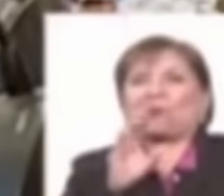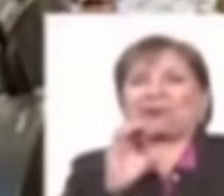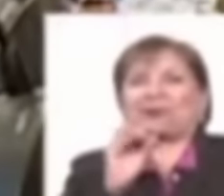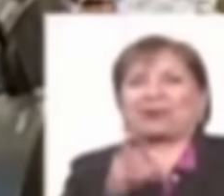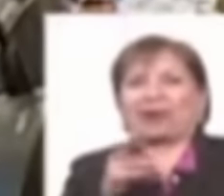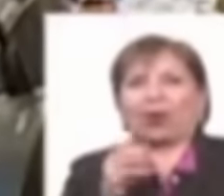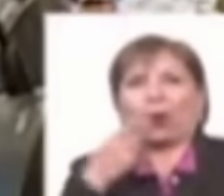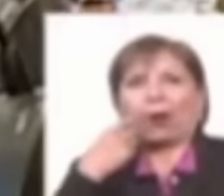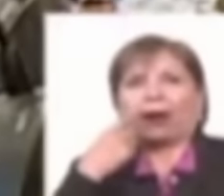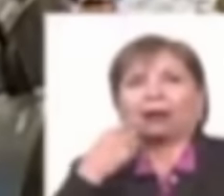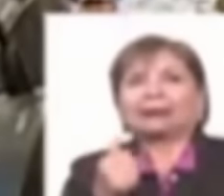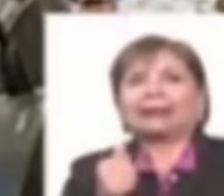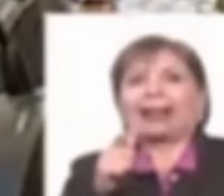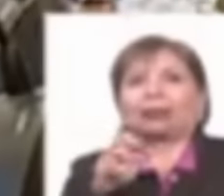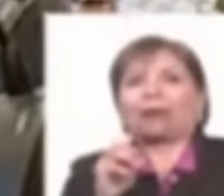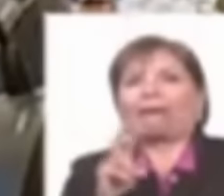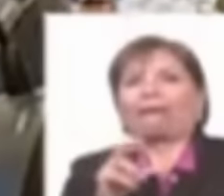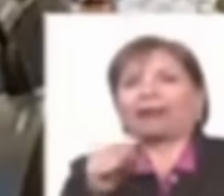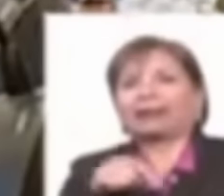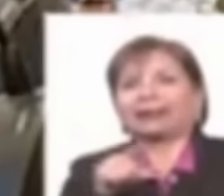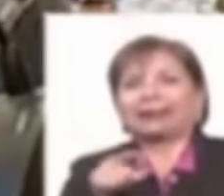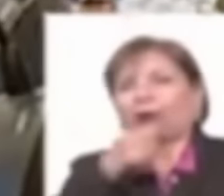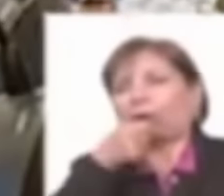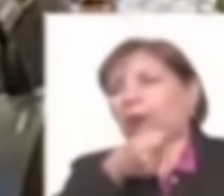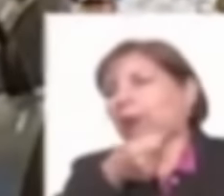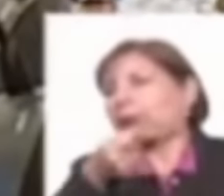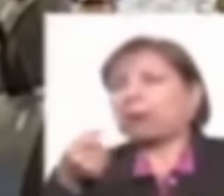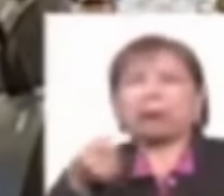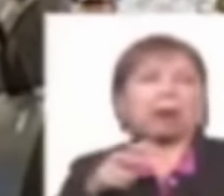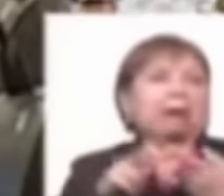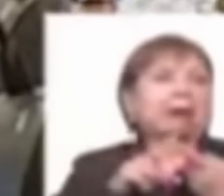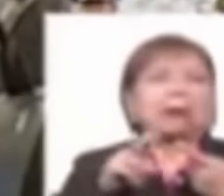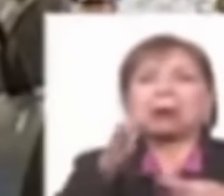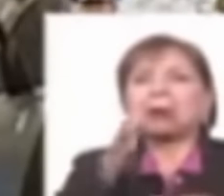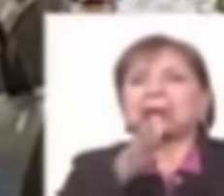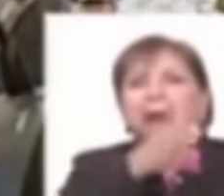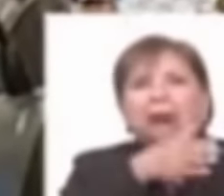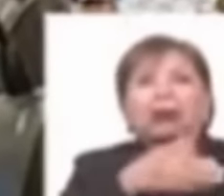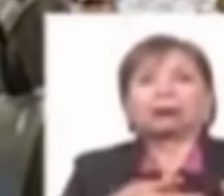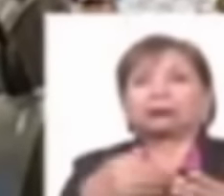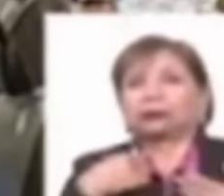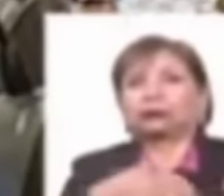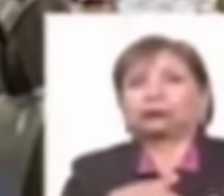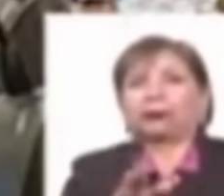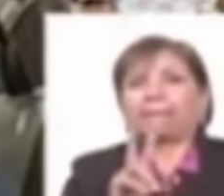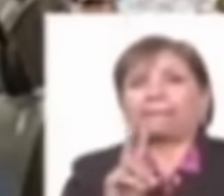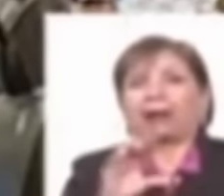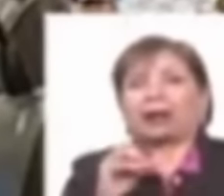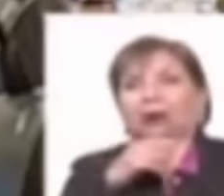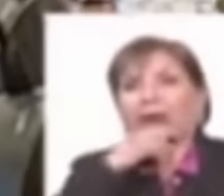haciendo el señor Aldo Vázquez en todos los medios de comunicación, señala que si ellos hubieran vacado a la